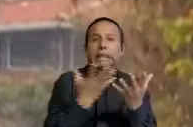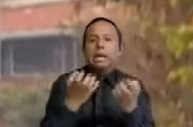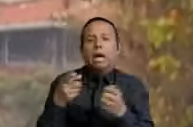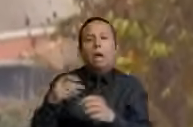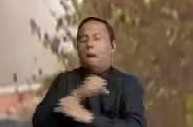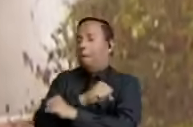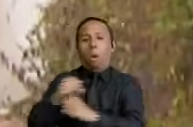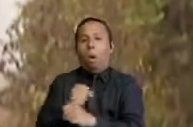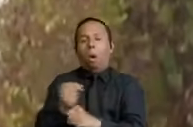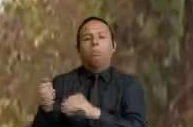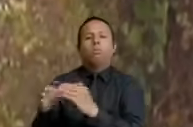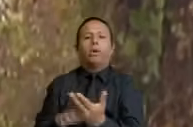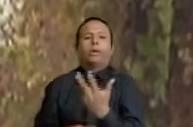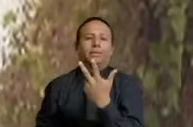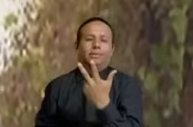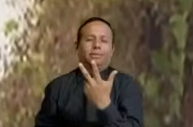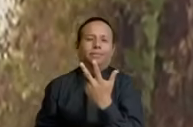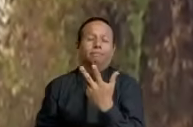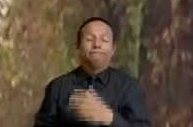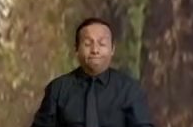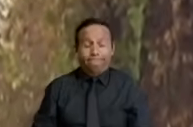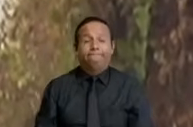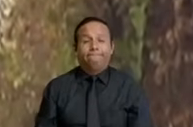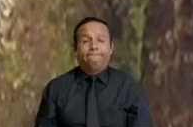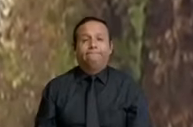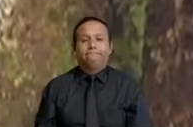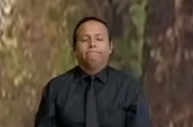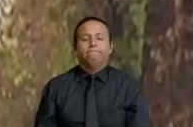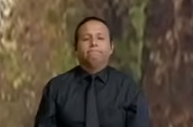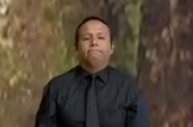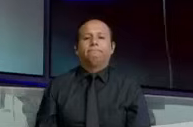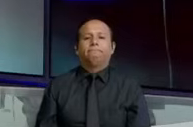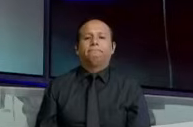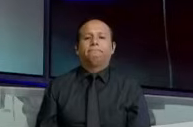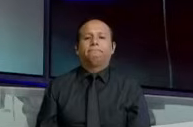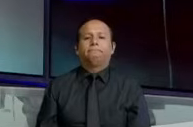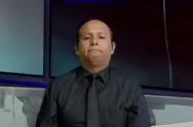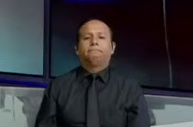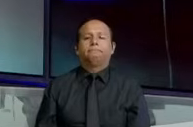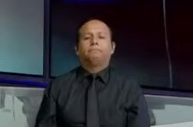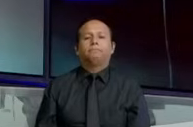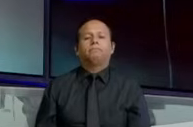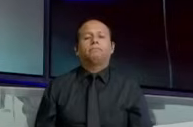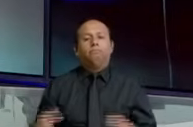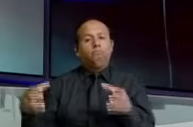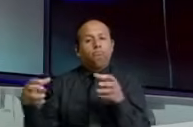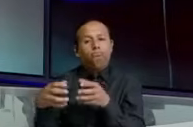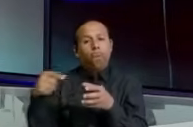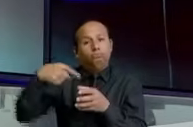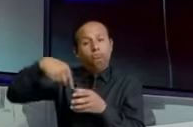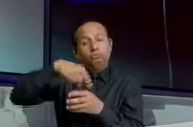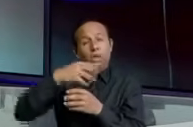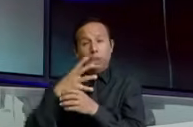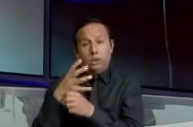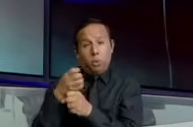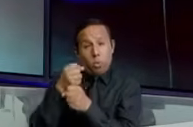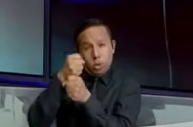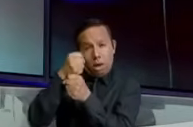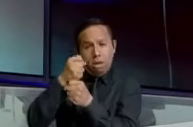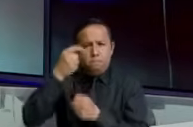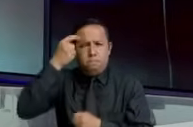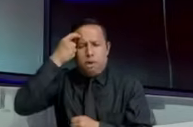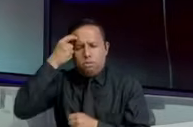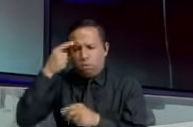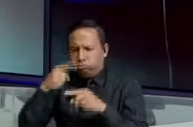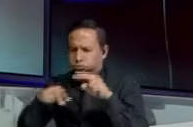Michael arámbulo informó José Morales el bloque de seguridad sospecha que uno de los